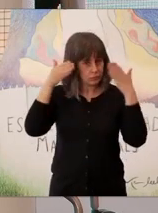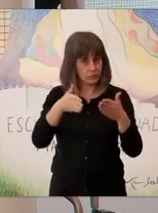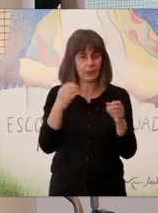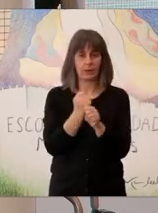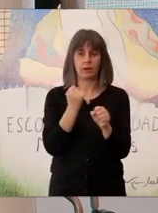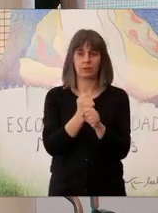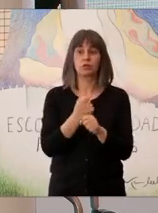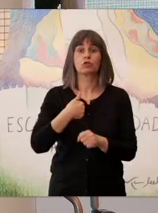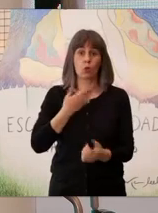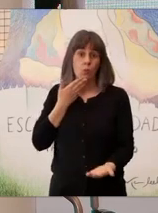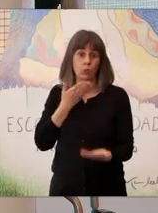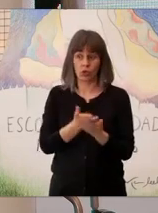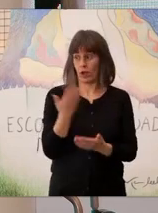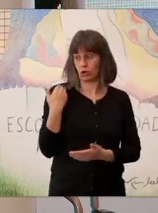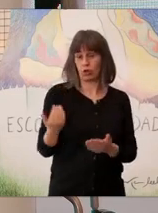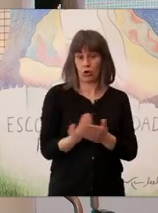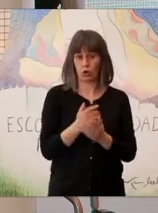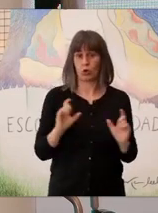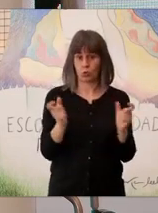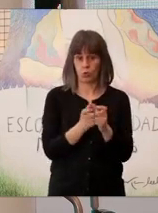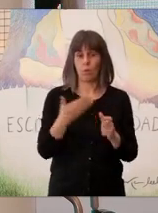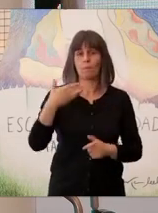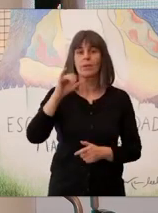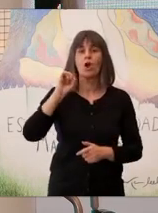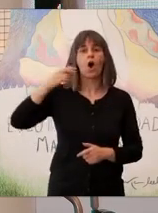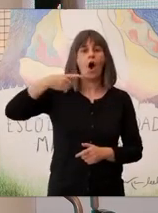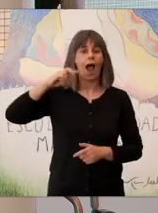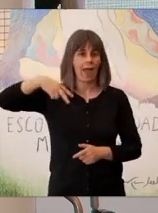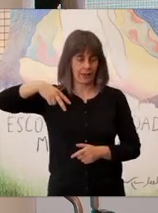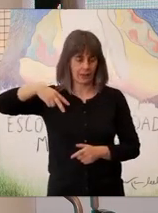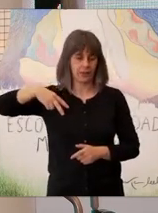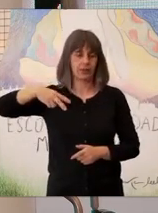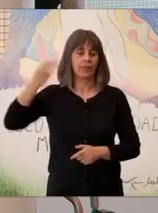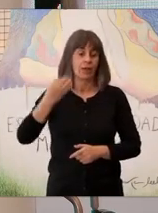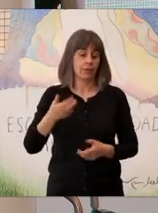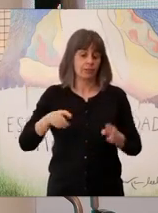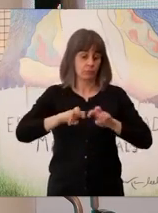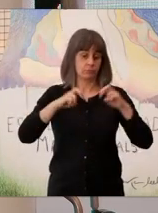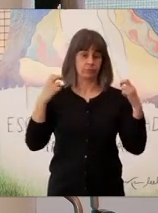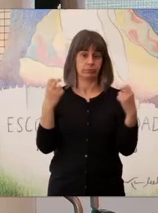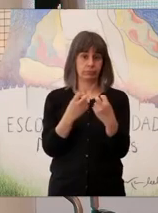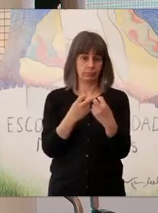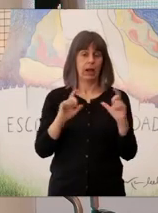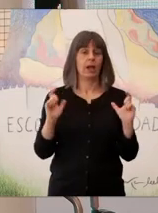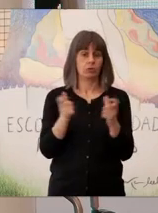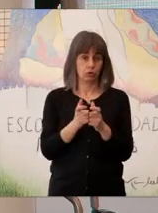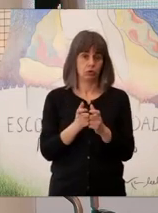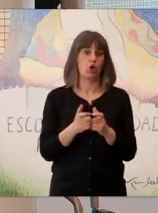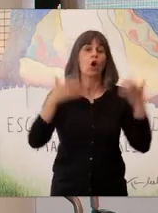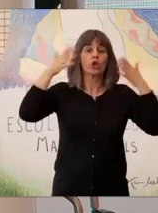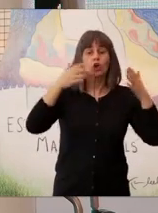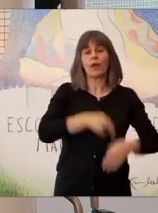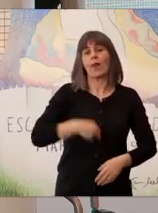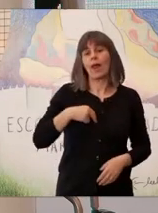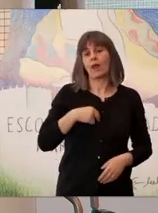proponía el otro día en una reunión que tuvimos en Biogen, pues a lo mejor nos tenemos que sentar Consejo General de Poder Judicial, Ministerio del Interior,